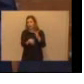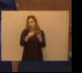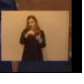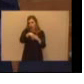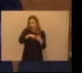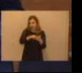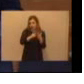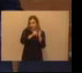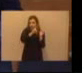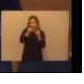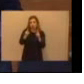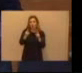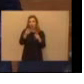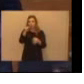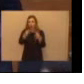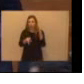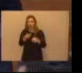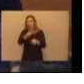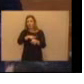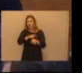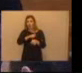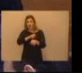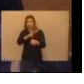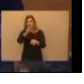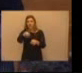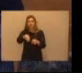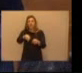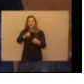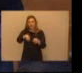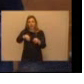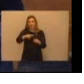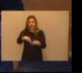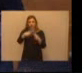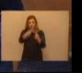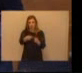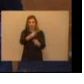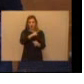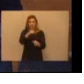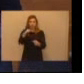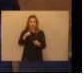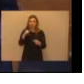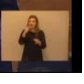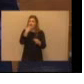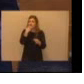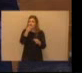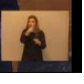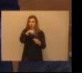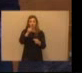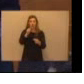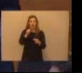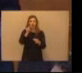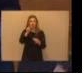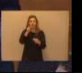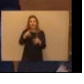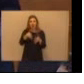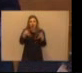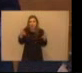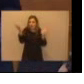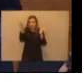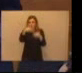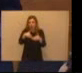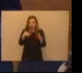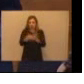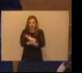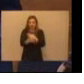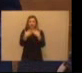el judicial, el policial y la propia respuesta individual. Y si no partimos de una visión amplia, tengan por seguro que